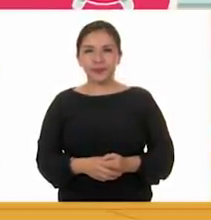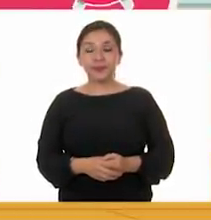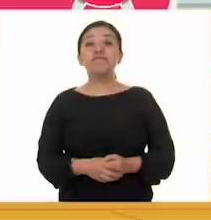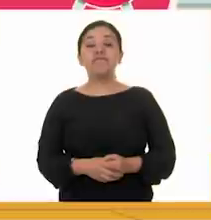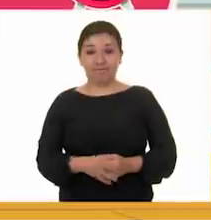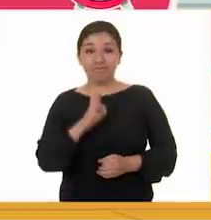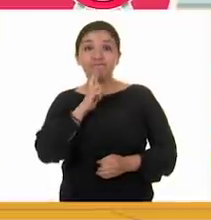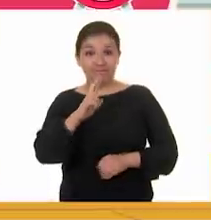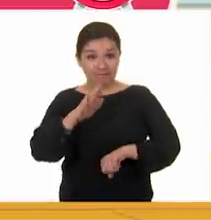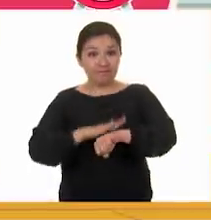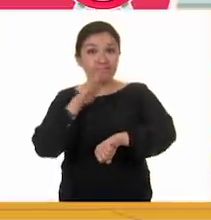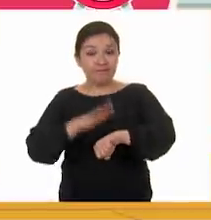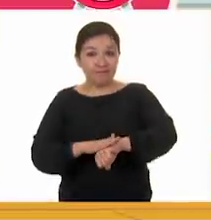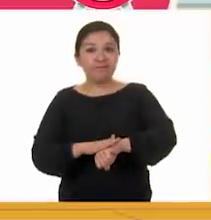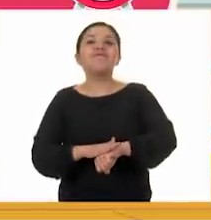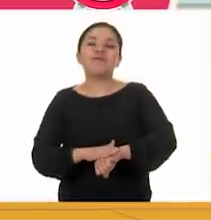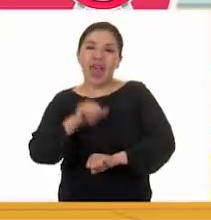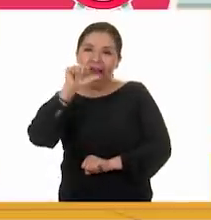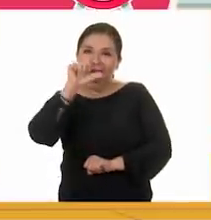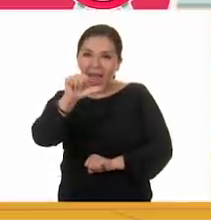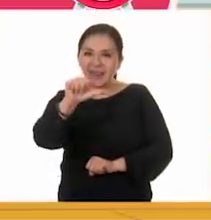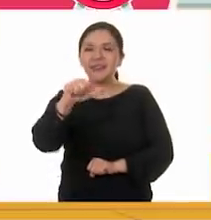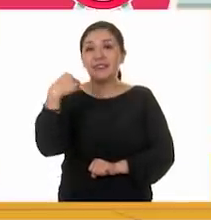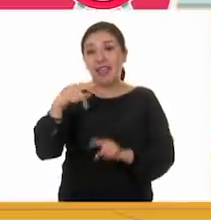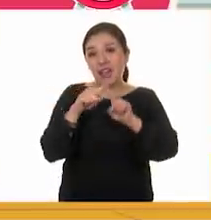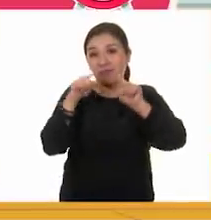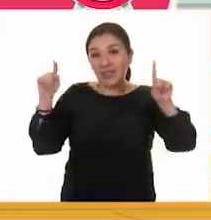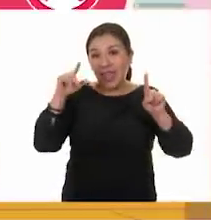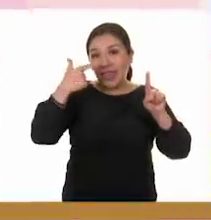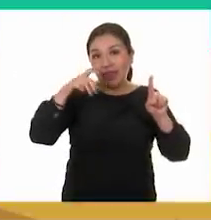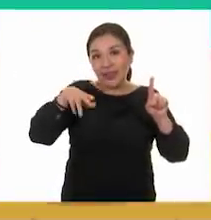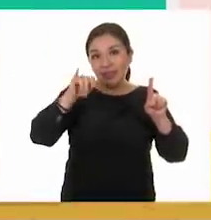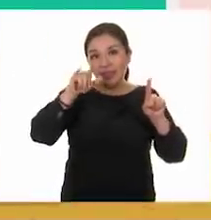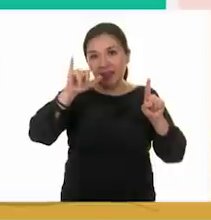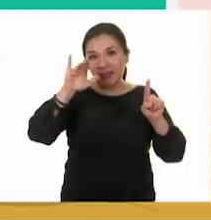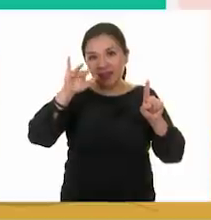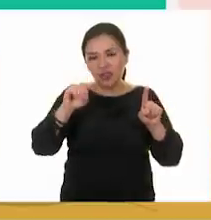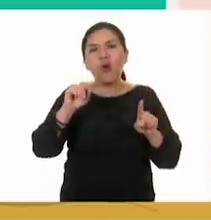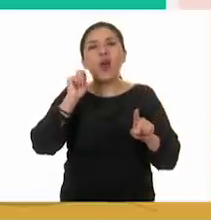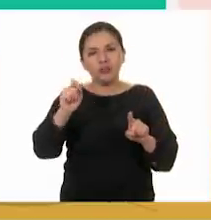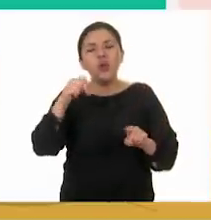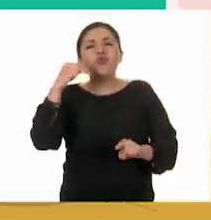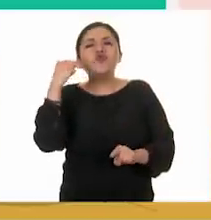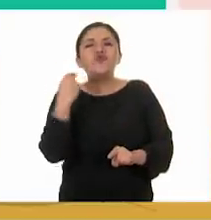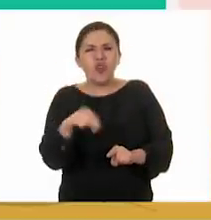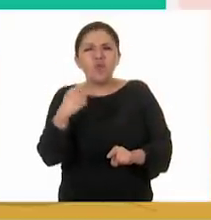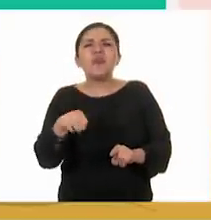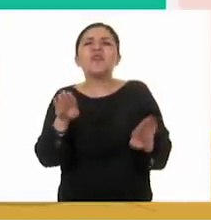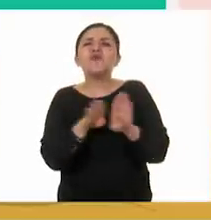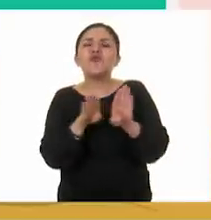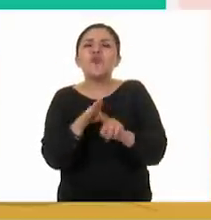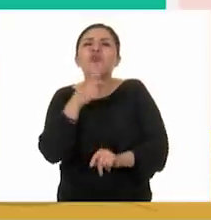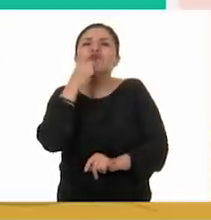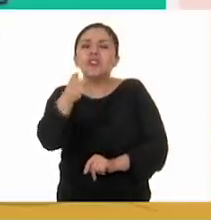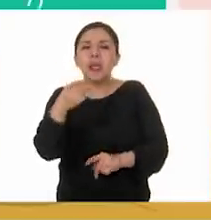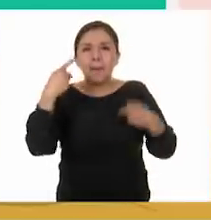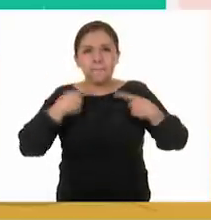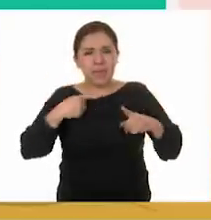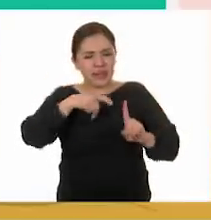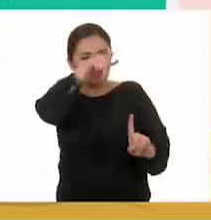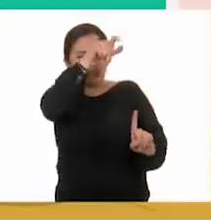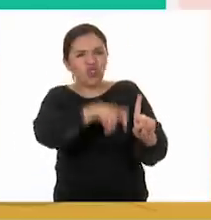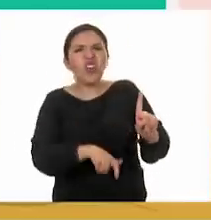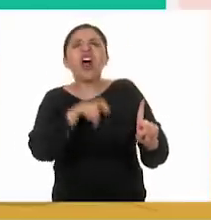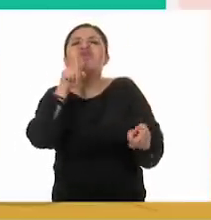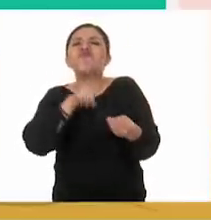La respuesta correcta es A. Gentilicios. Los sustantivos gentilicios indican el lugar de origen de